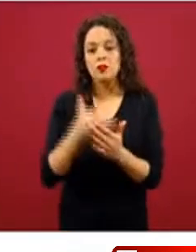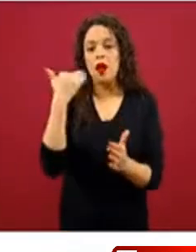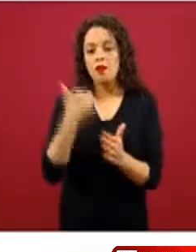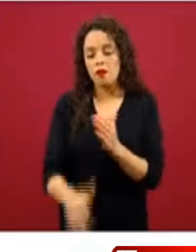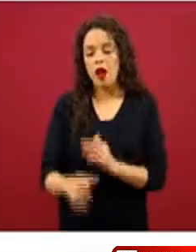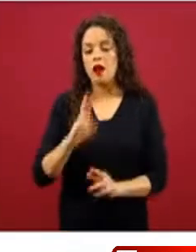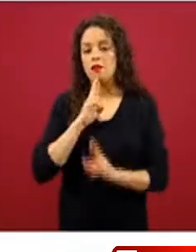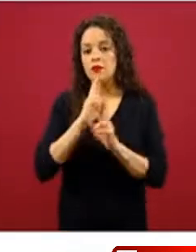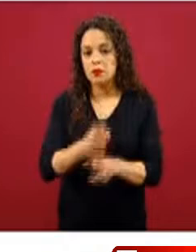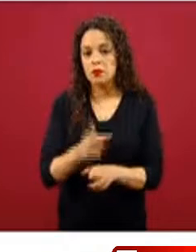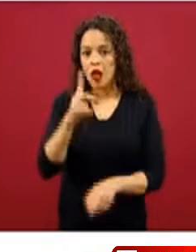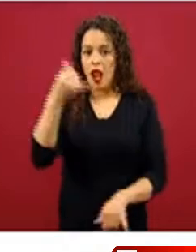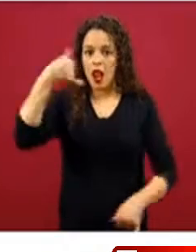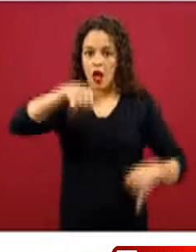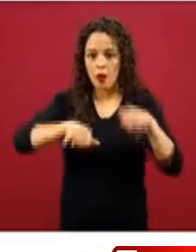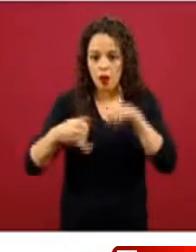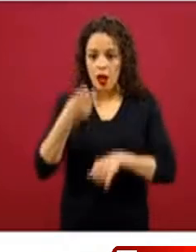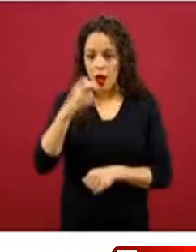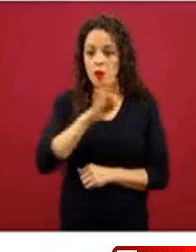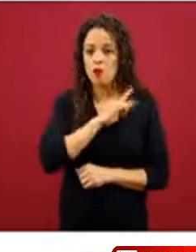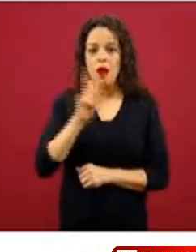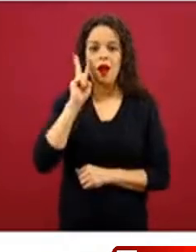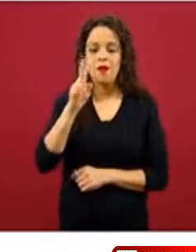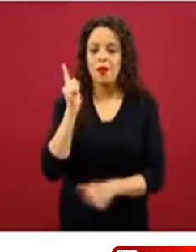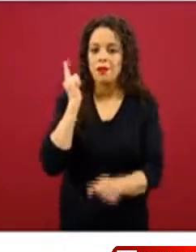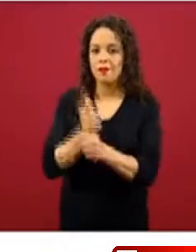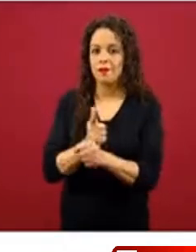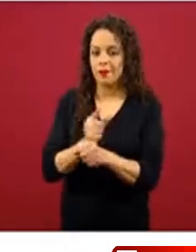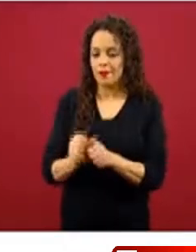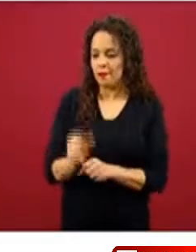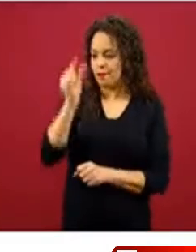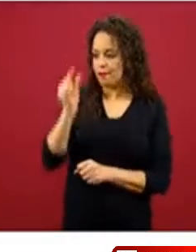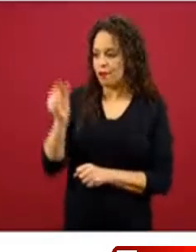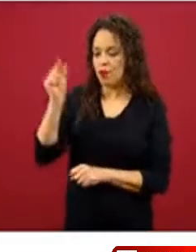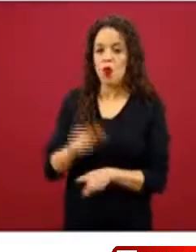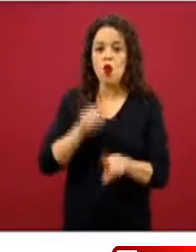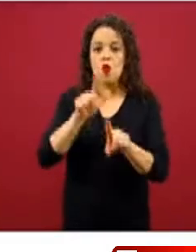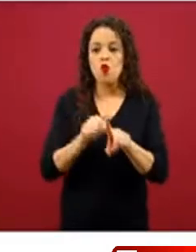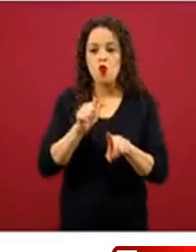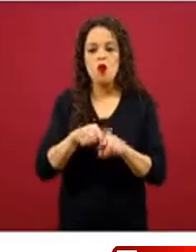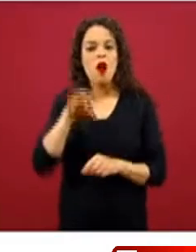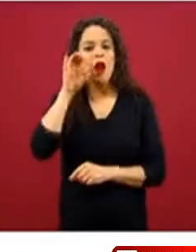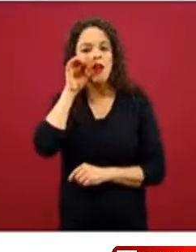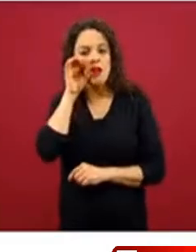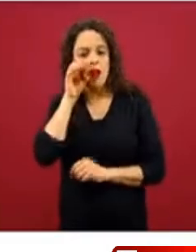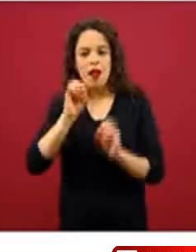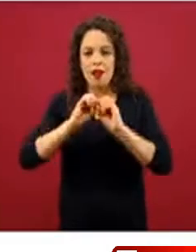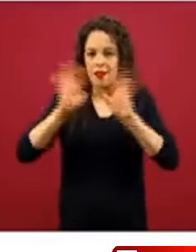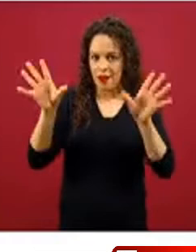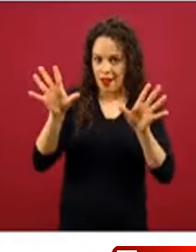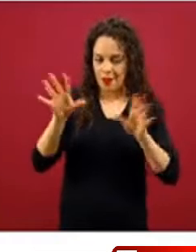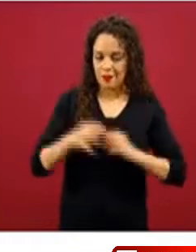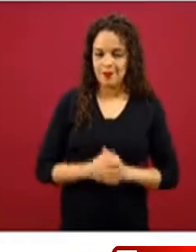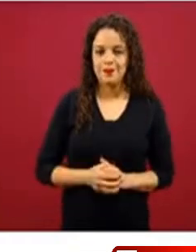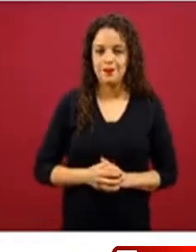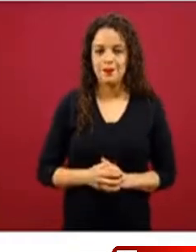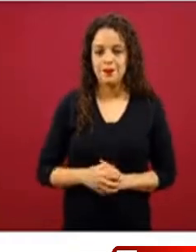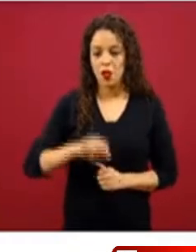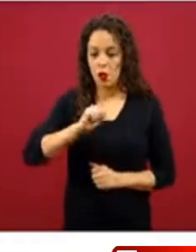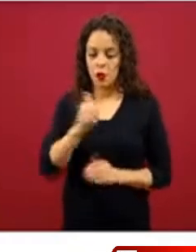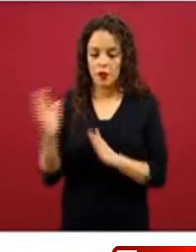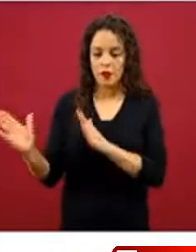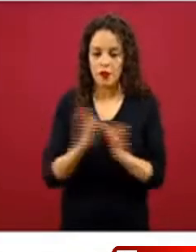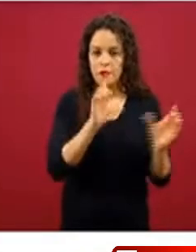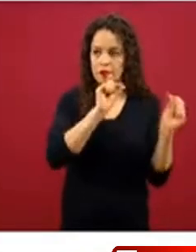resultado. Las podemos identificar también distribuidas en las barras de color naranja claro. La siguiente